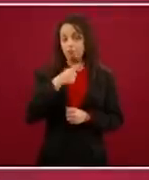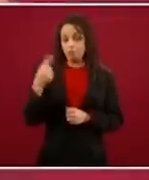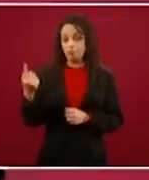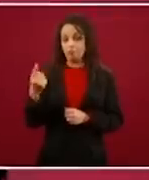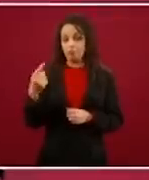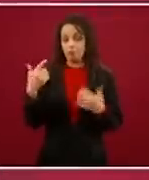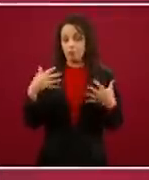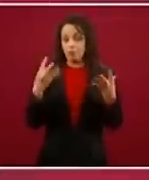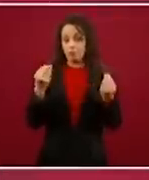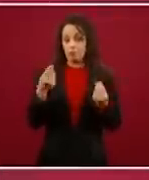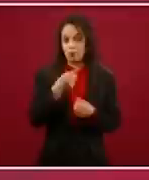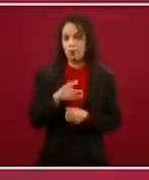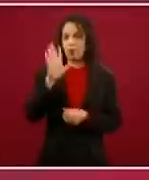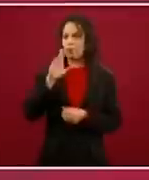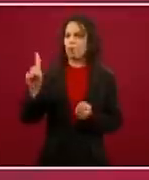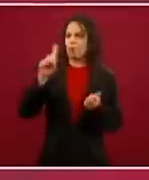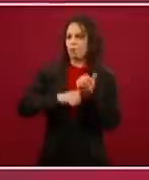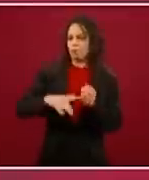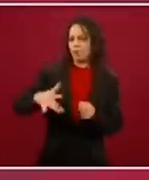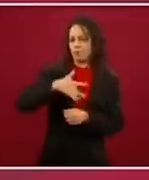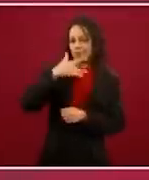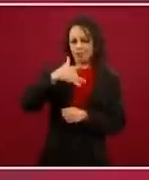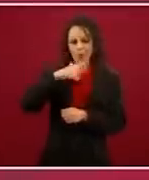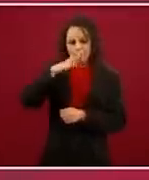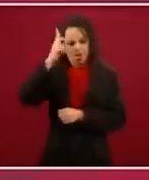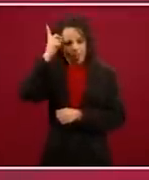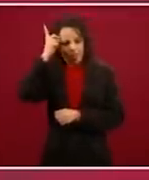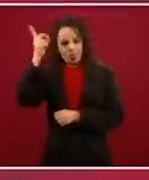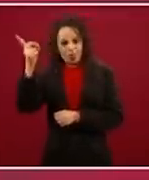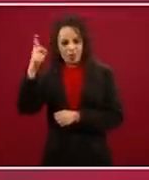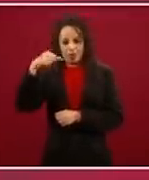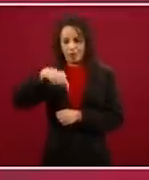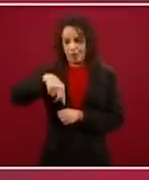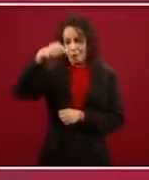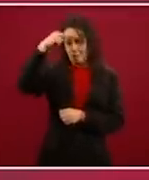los que se sentían dueños de México, se volvieron feministas.